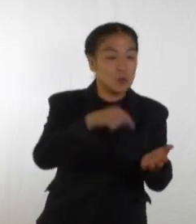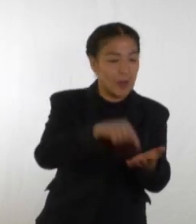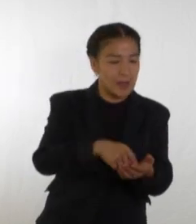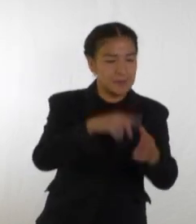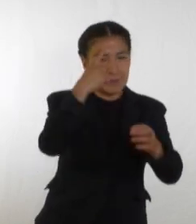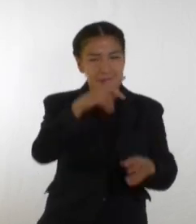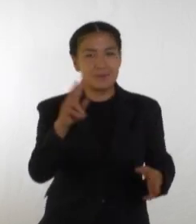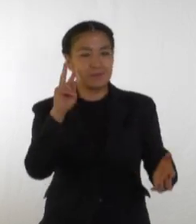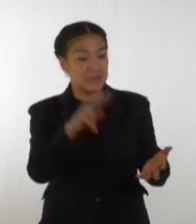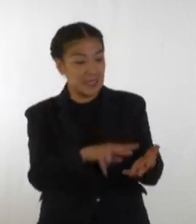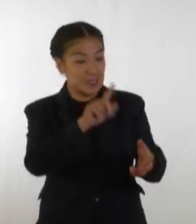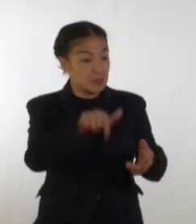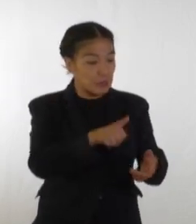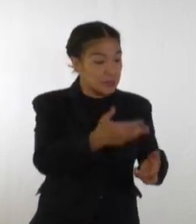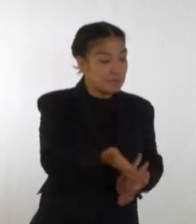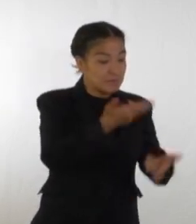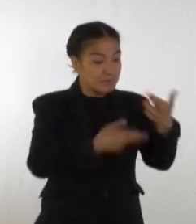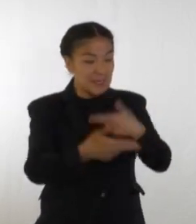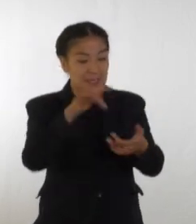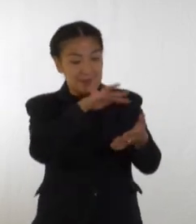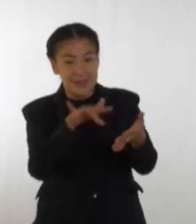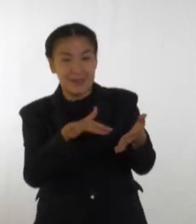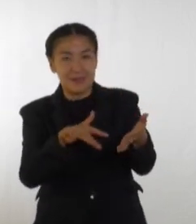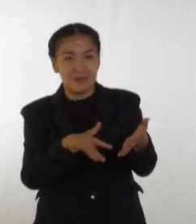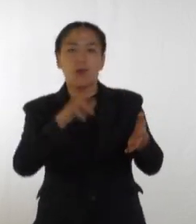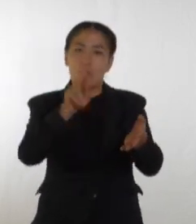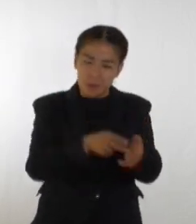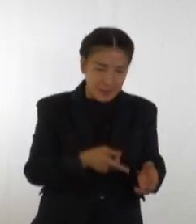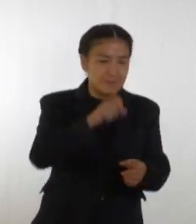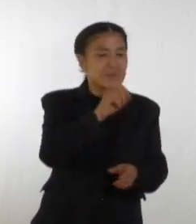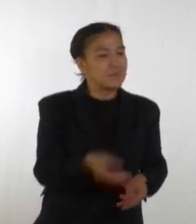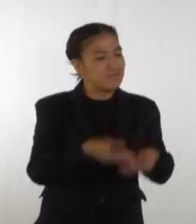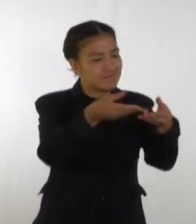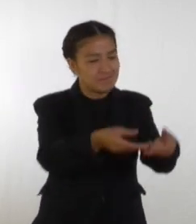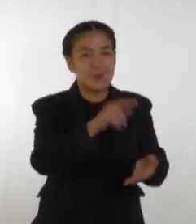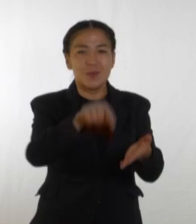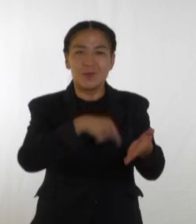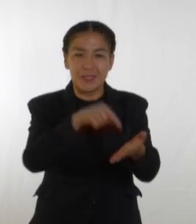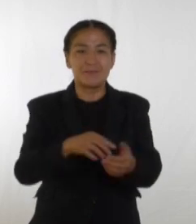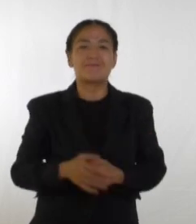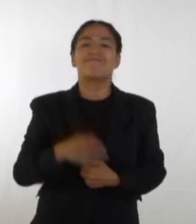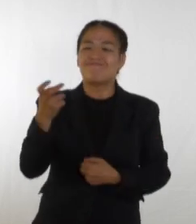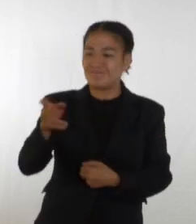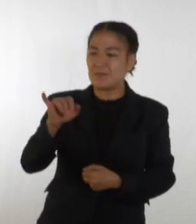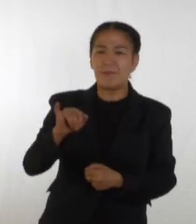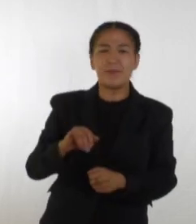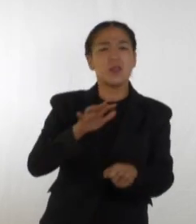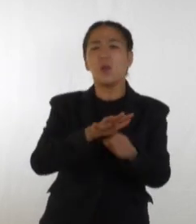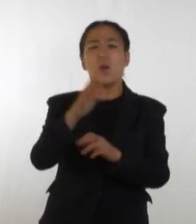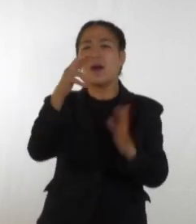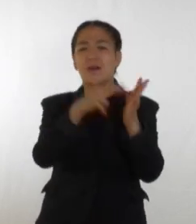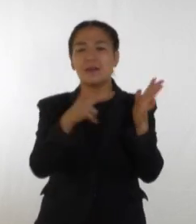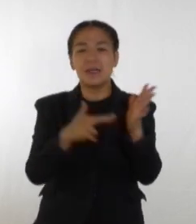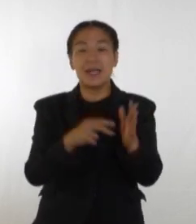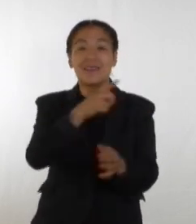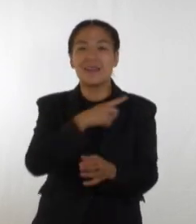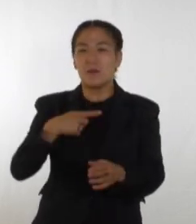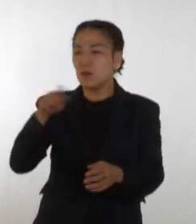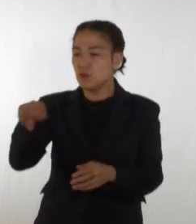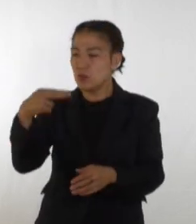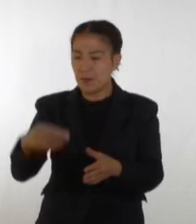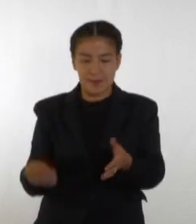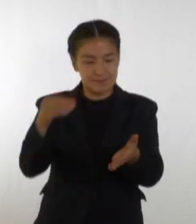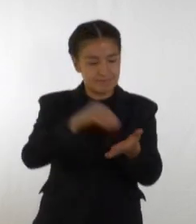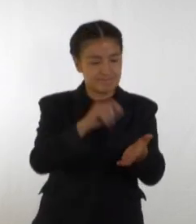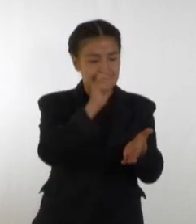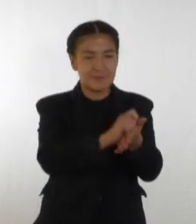se dejan en un lugar público, los recoges, los lees y los vuelves a ver. Sí, exactamente. Y una de las reglas es que pongas